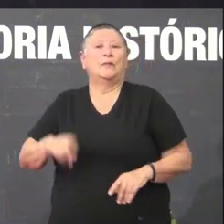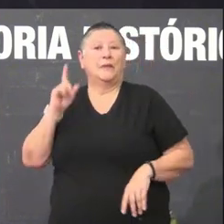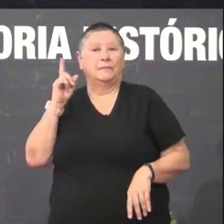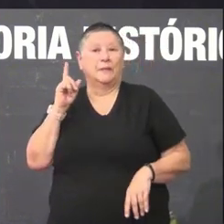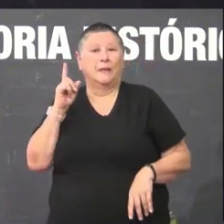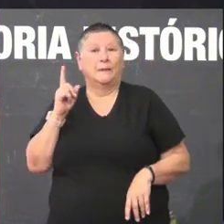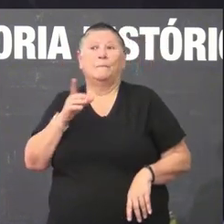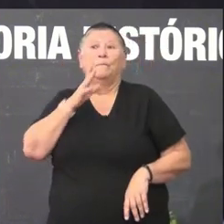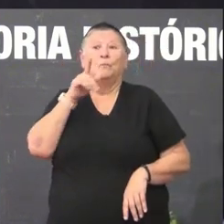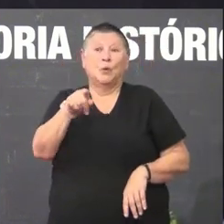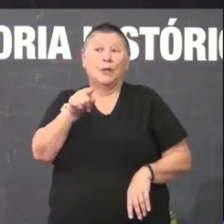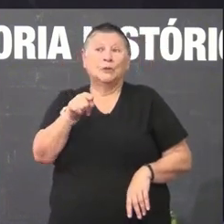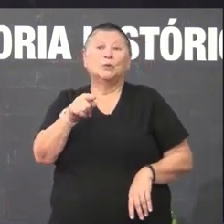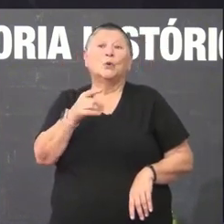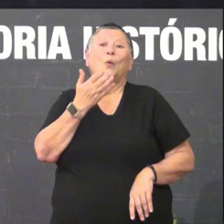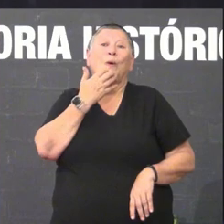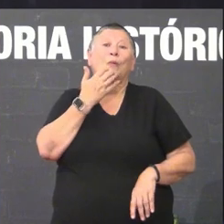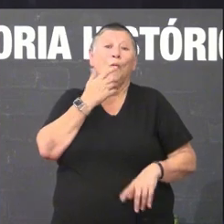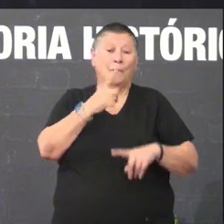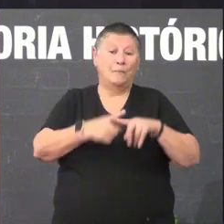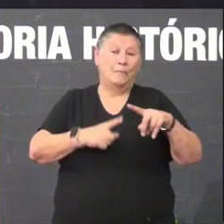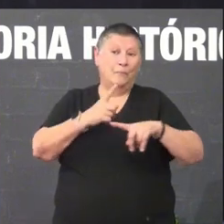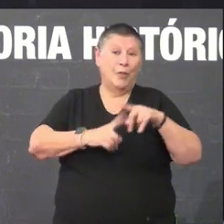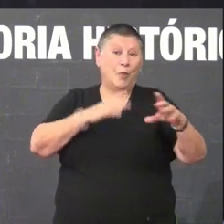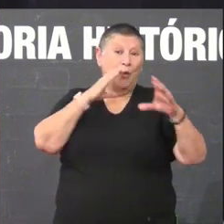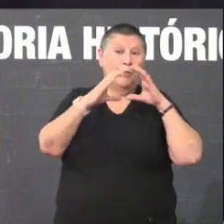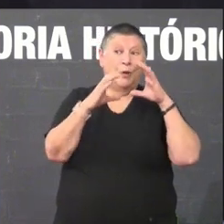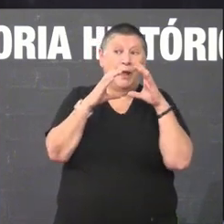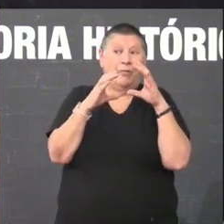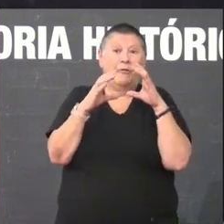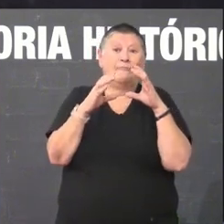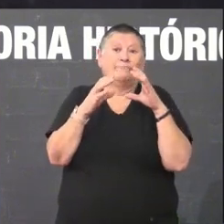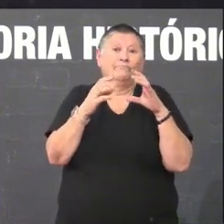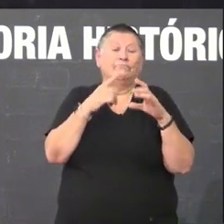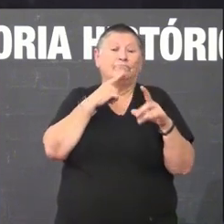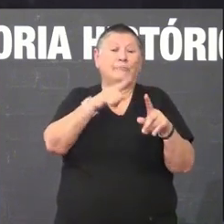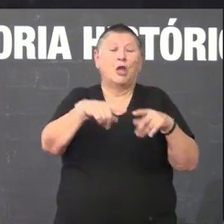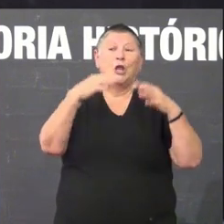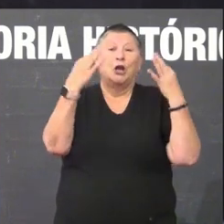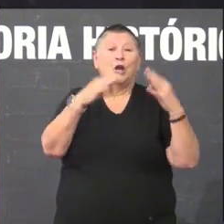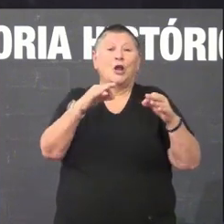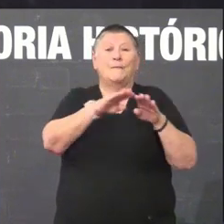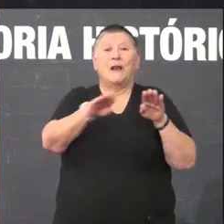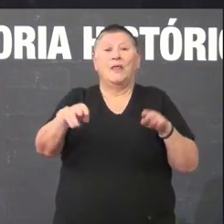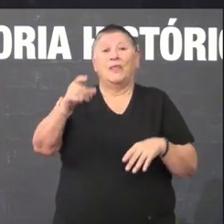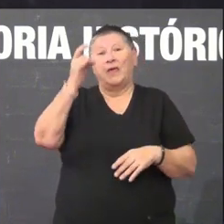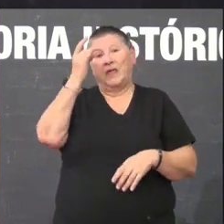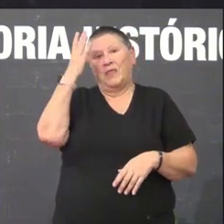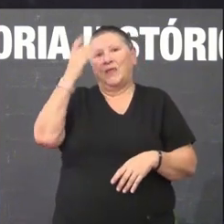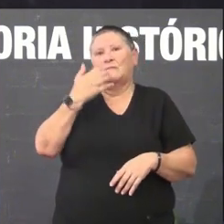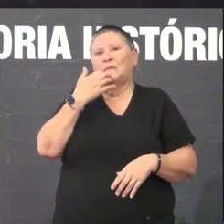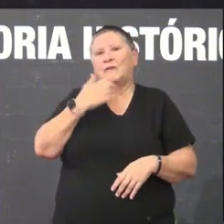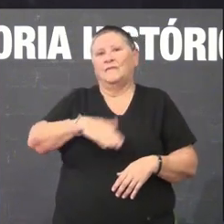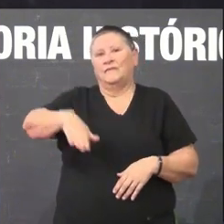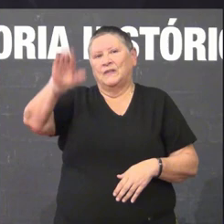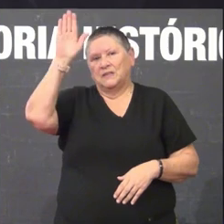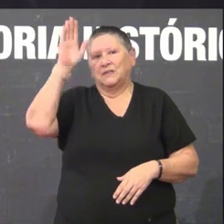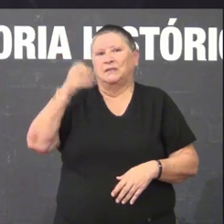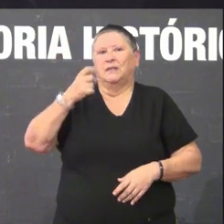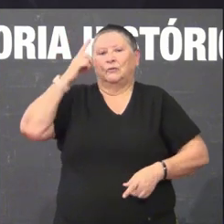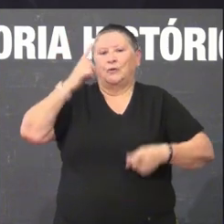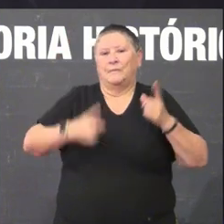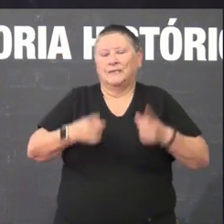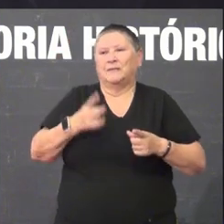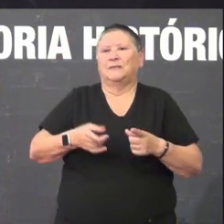por lo tanto cuando en los medios de comunicación sucede que se normalizan ideas racistas por ejemplo o ideas machistas o